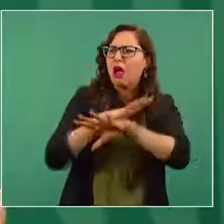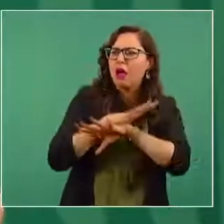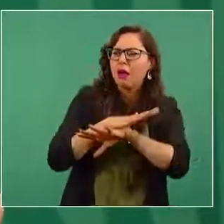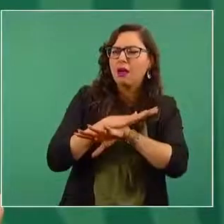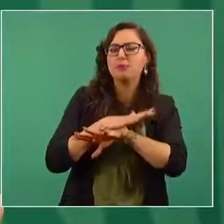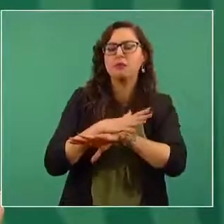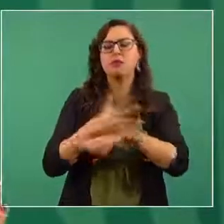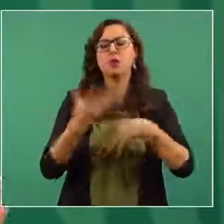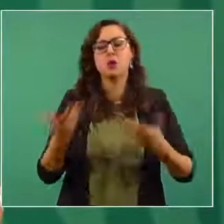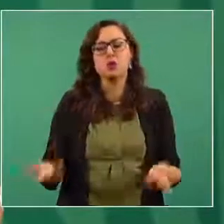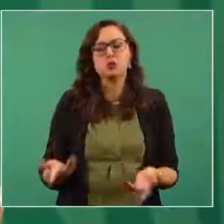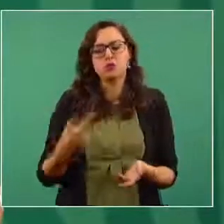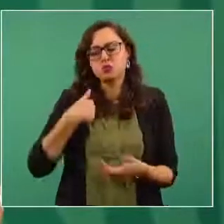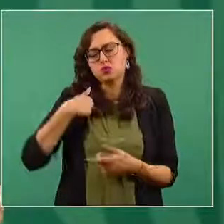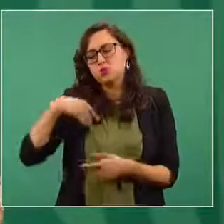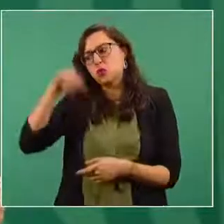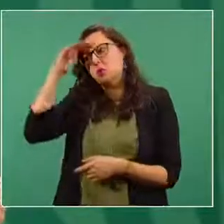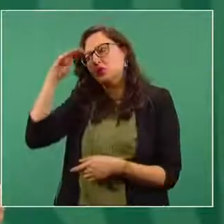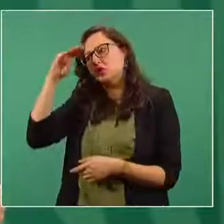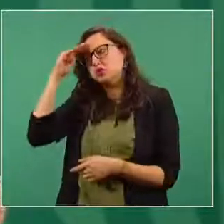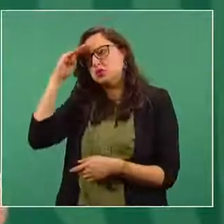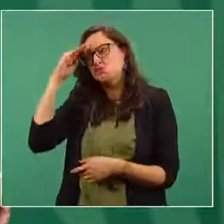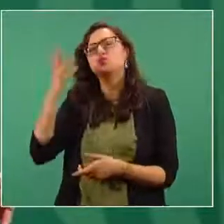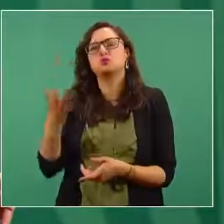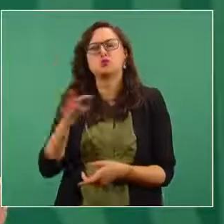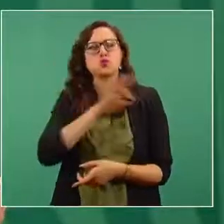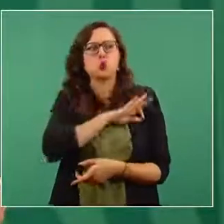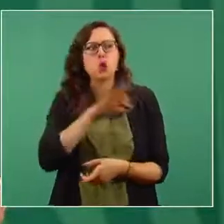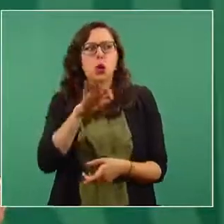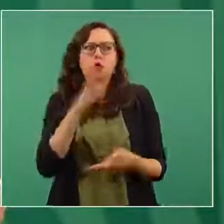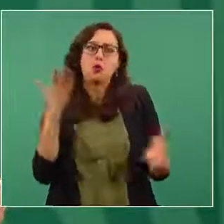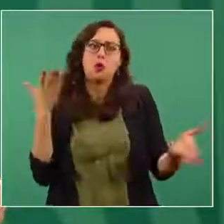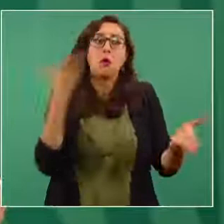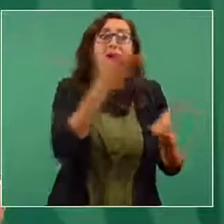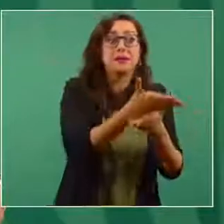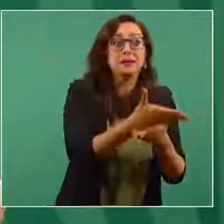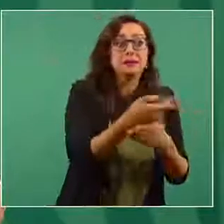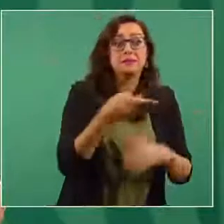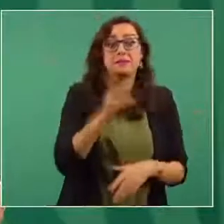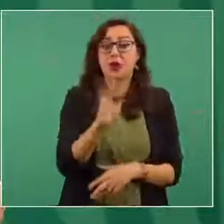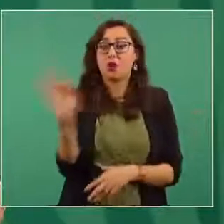Si no, va a una comisión, o sea, sin duda vamos a participar.